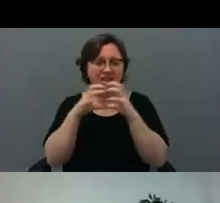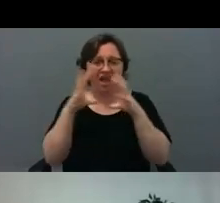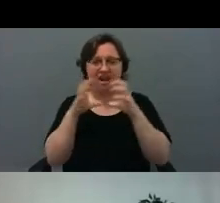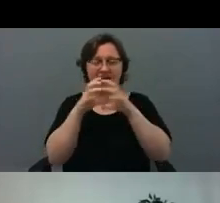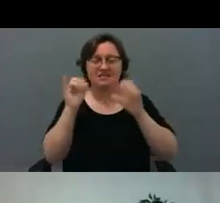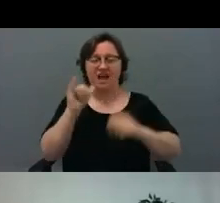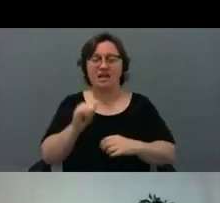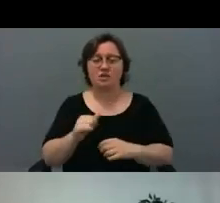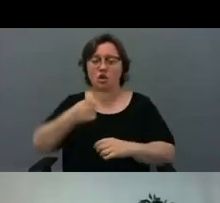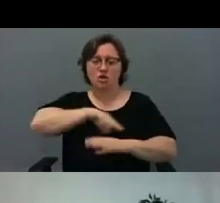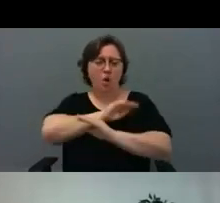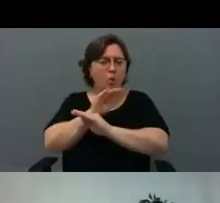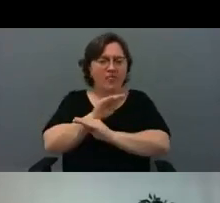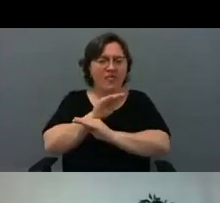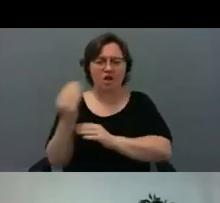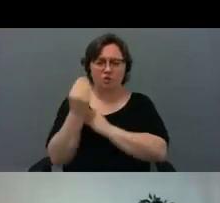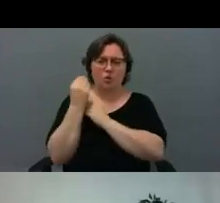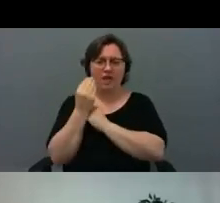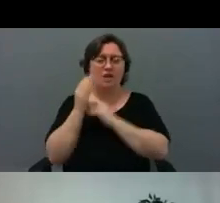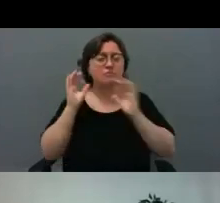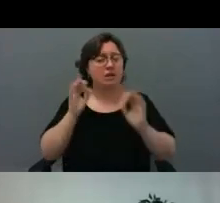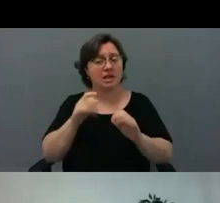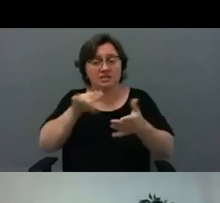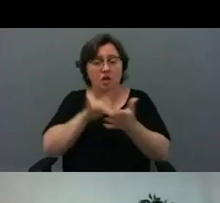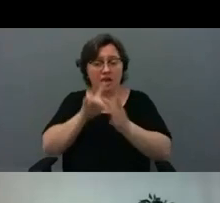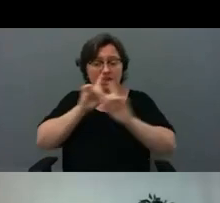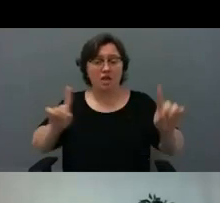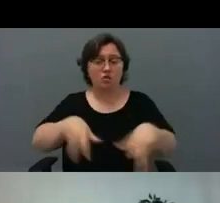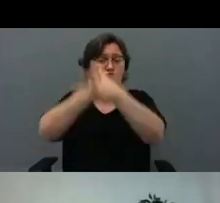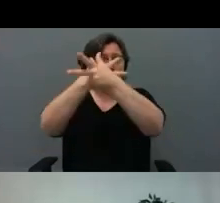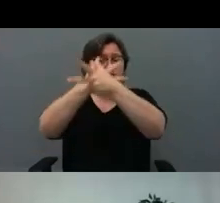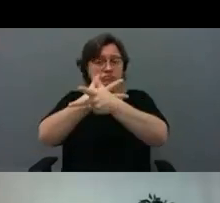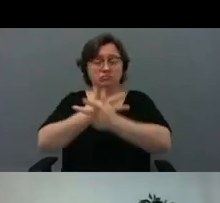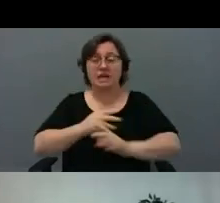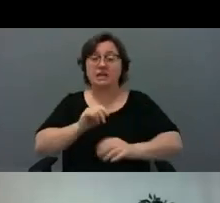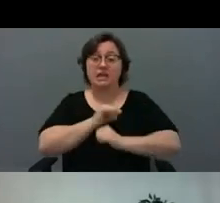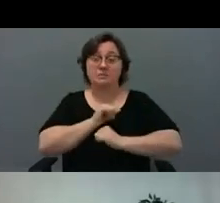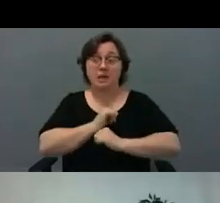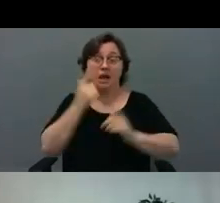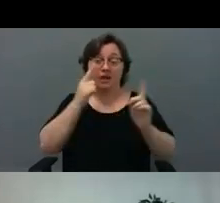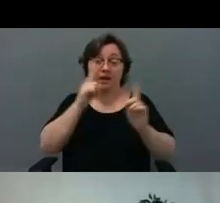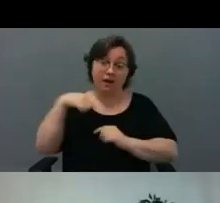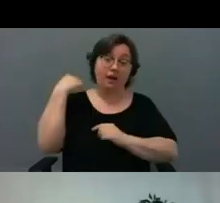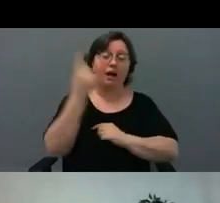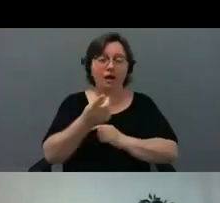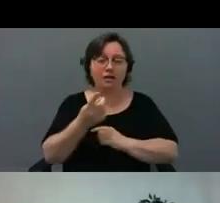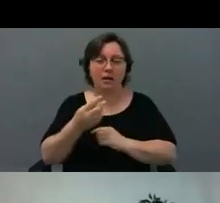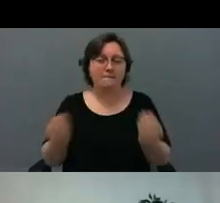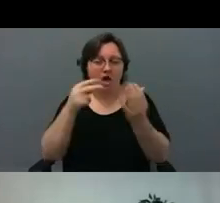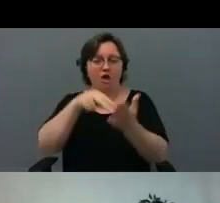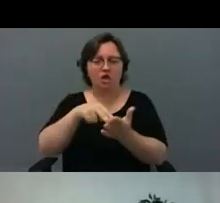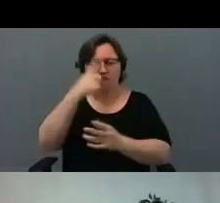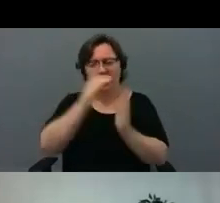a cuidarlo y así lo hacemos este año de esta forma y a esperar que la próxima. Yo sé que estos días va a